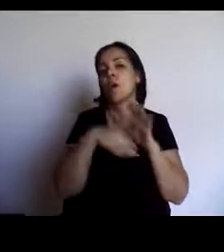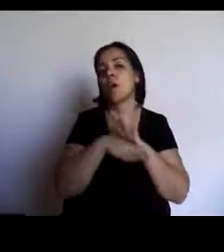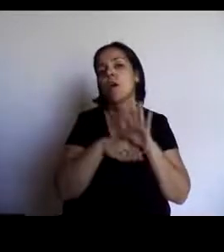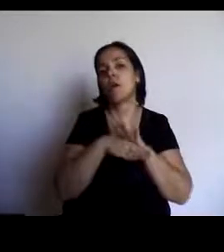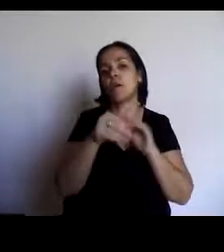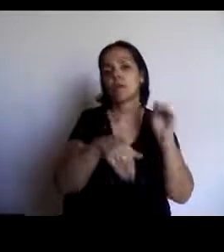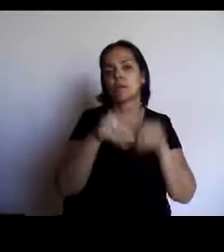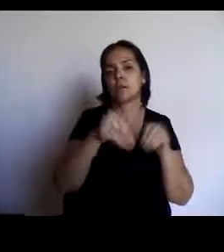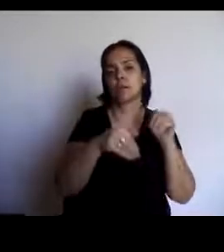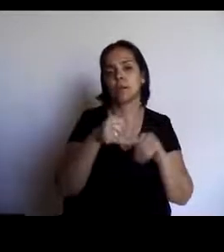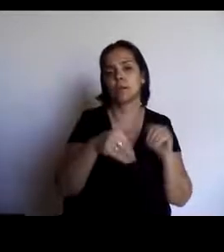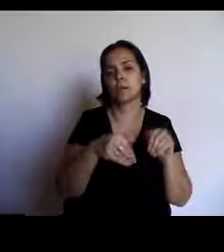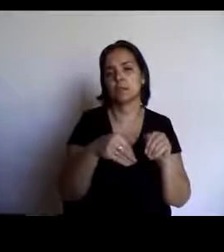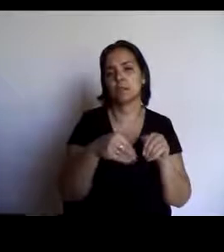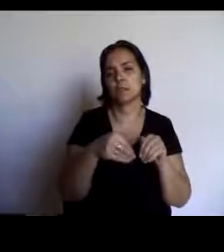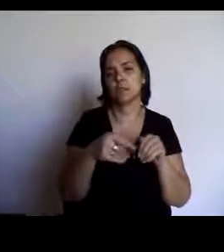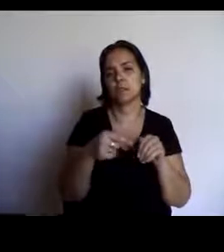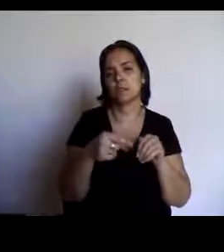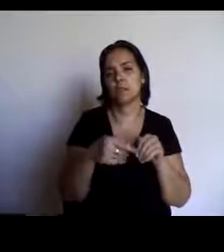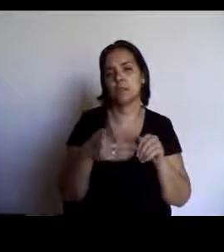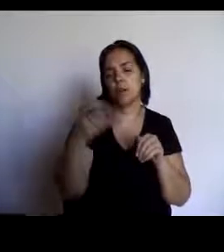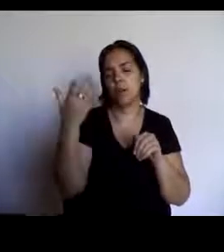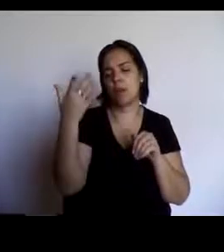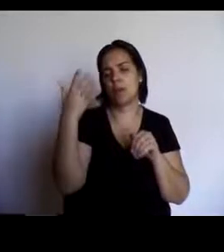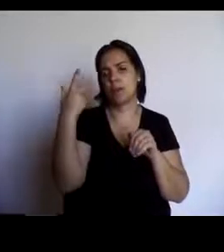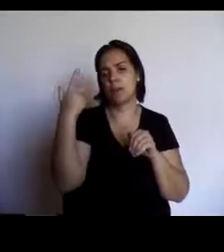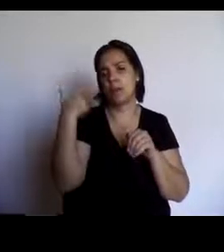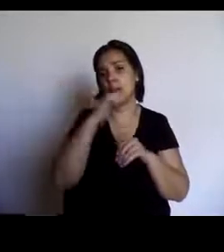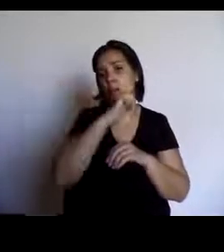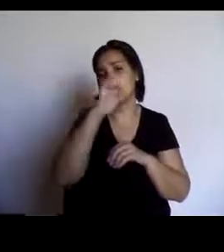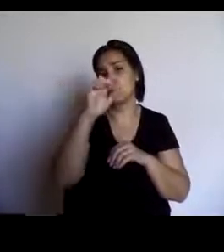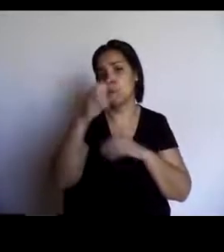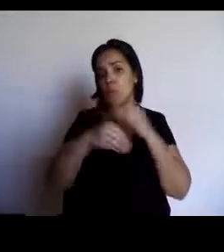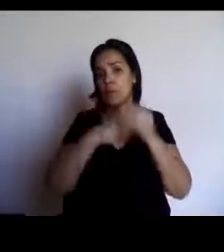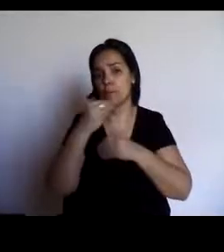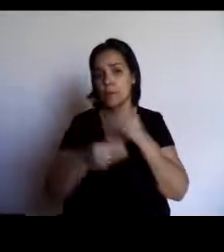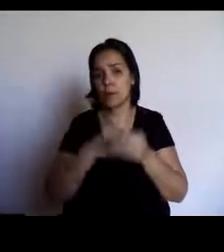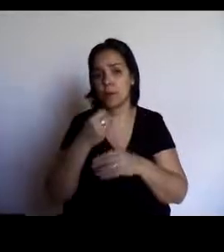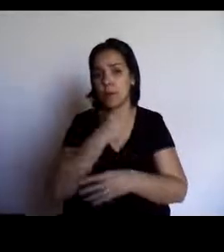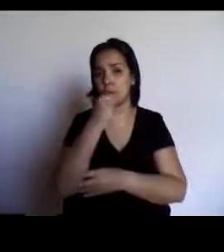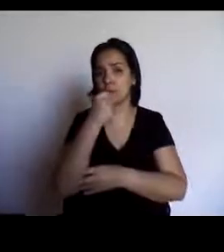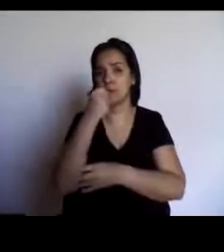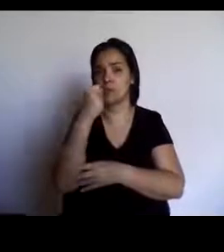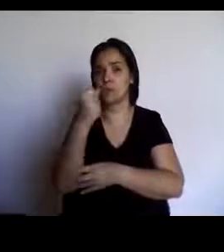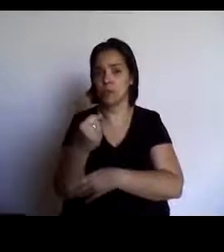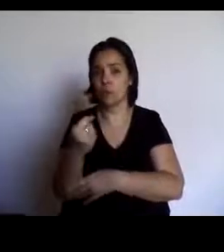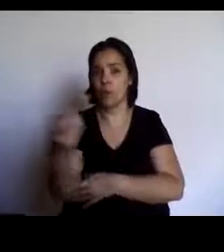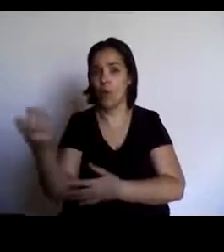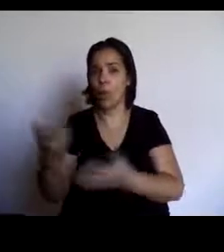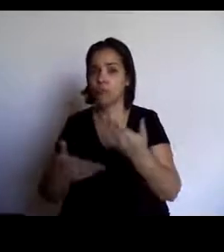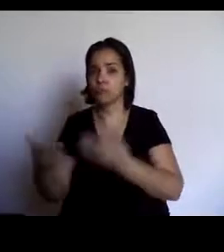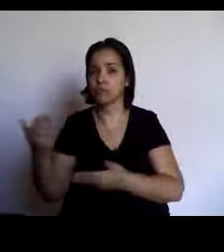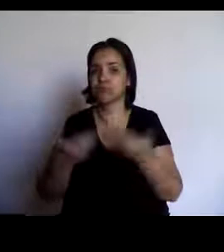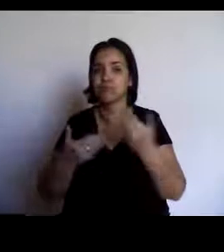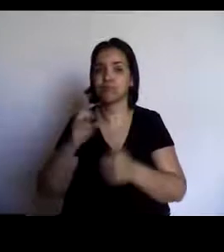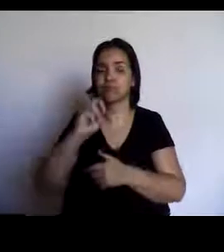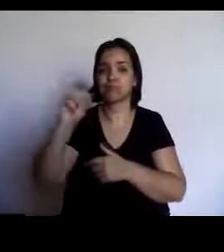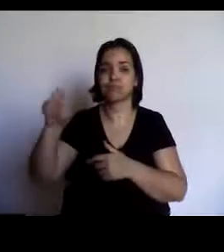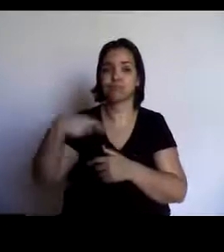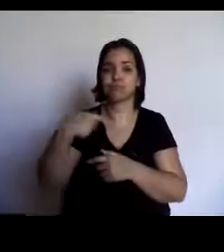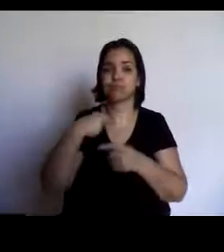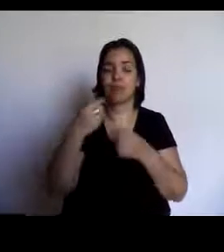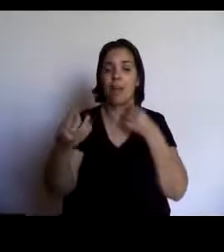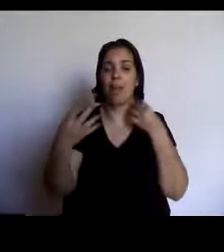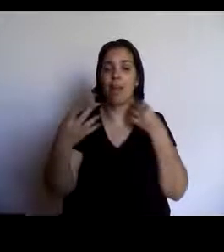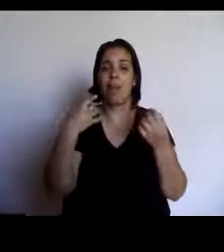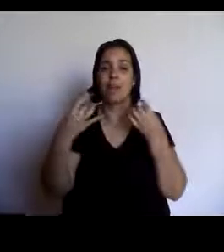que se lanzan desde la Unión Europea, sino también prestamos apoyo en esa búsqueda de socios, en esa ejecución de actividades,